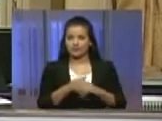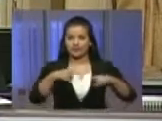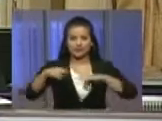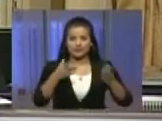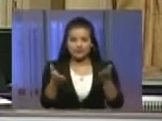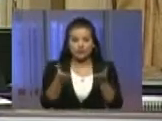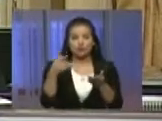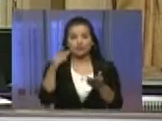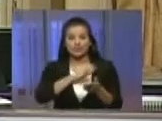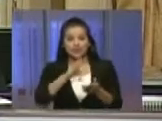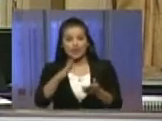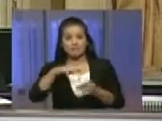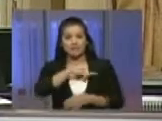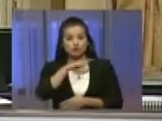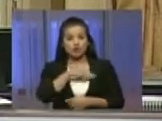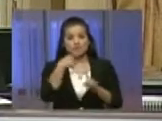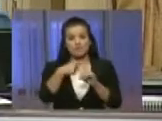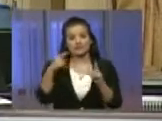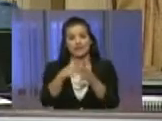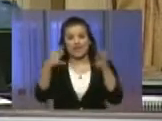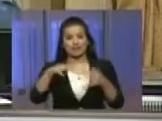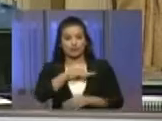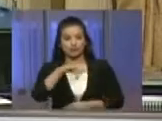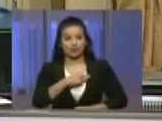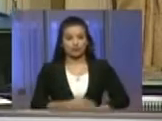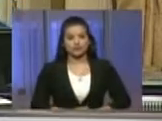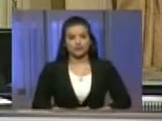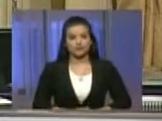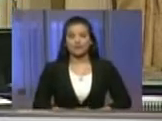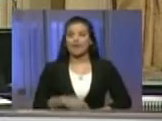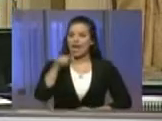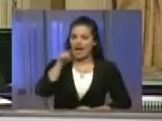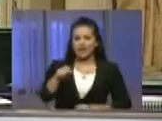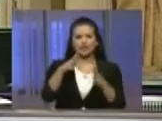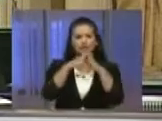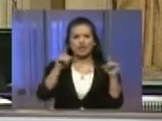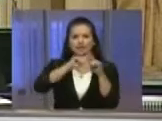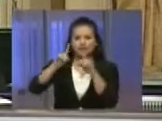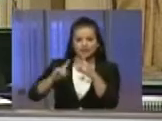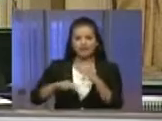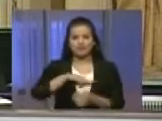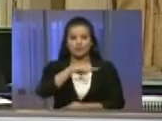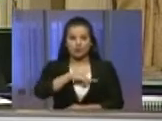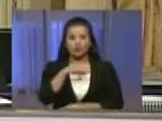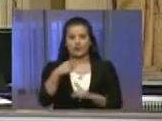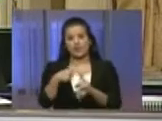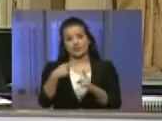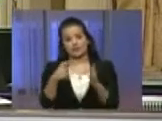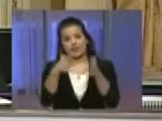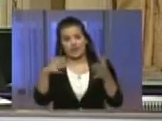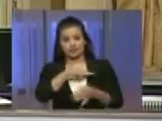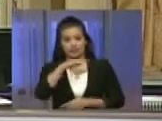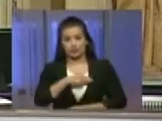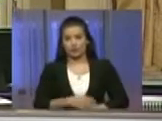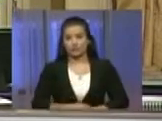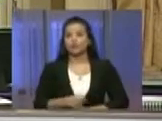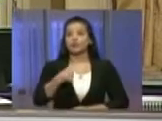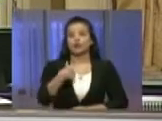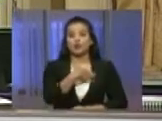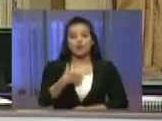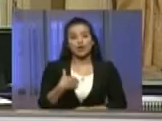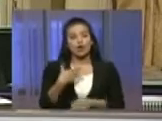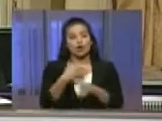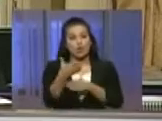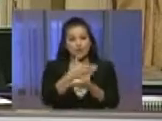misiones y grandes misiones allí llegan todas las misiones y grandes misiones yo quiero que podamos compartir